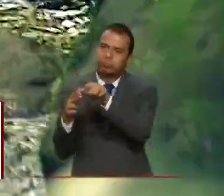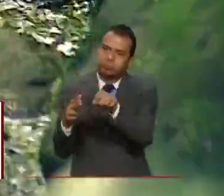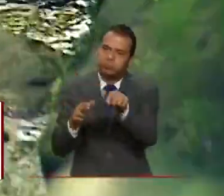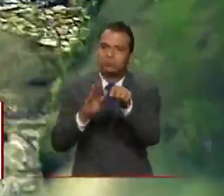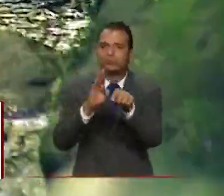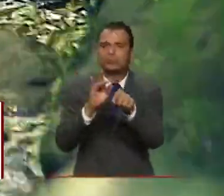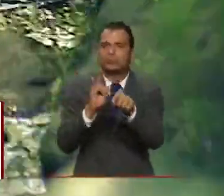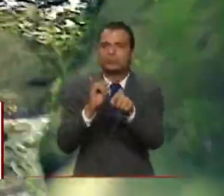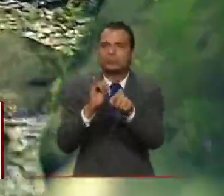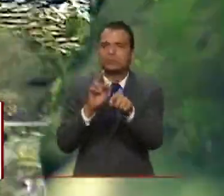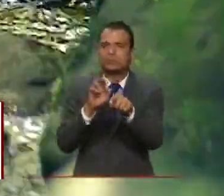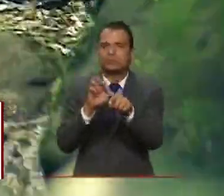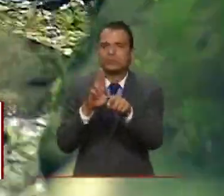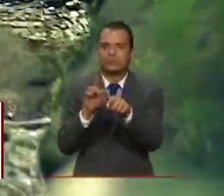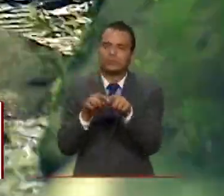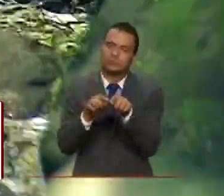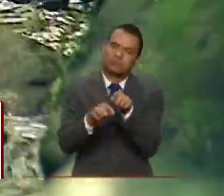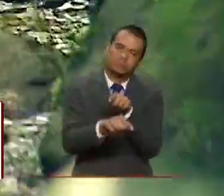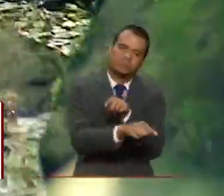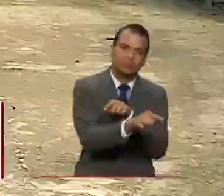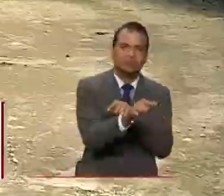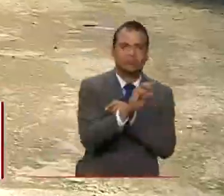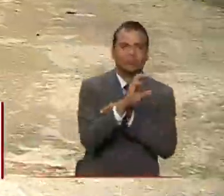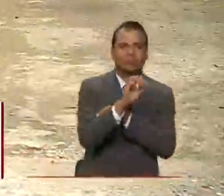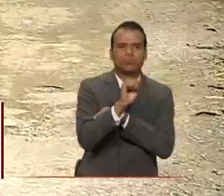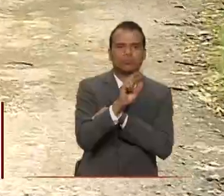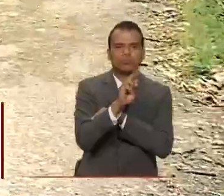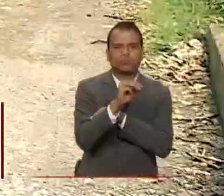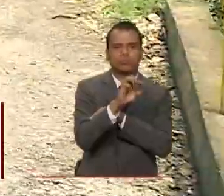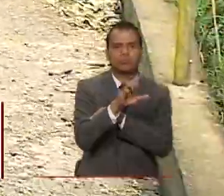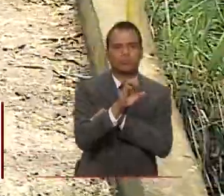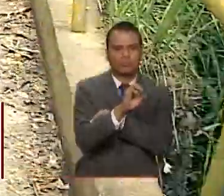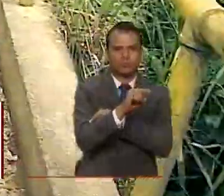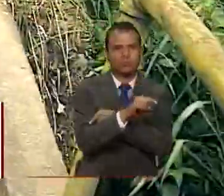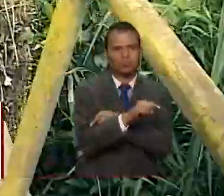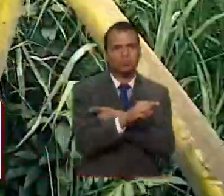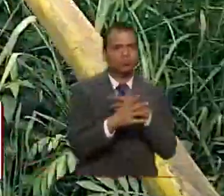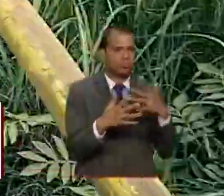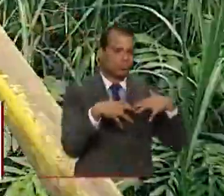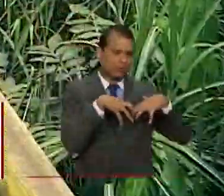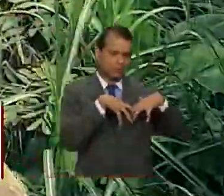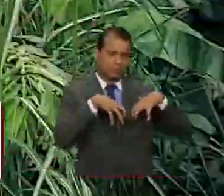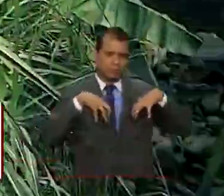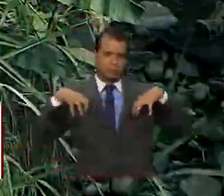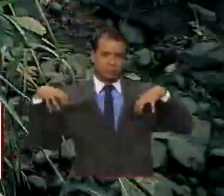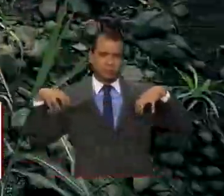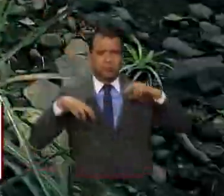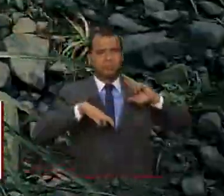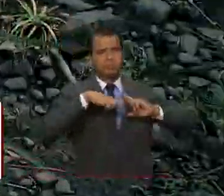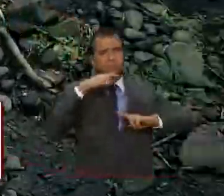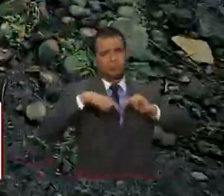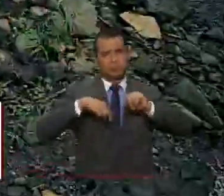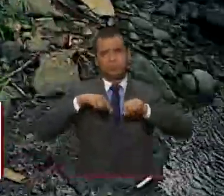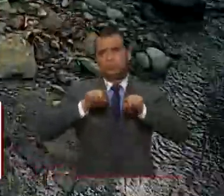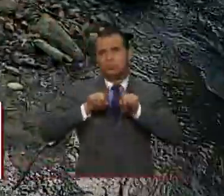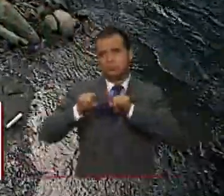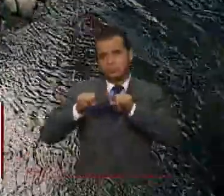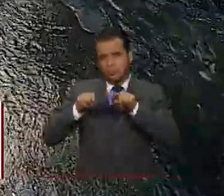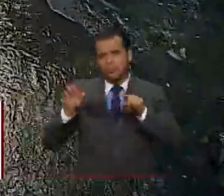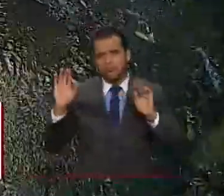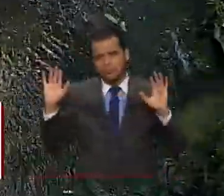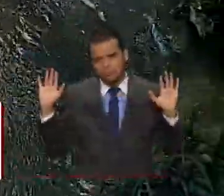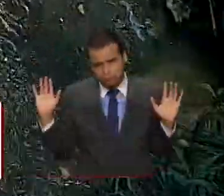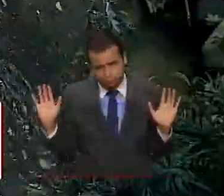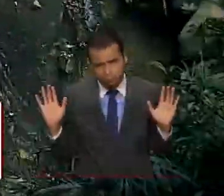su recorrido, tanto en áreas de protección boscosas como en las urbanas, abundan las construcciones en todas las formas y tamaños, en